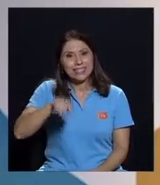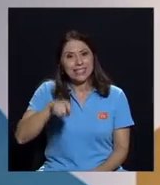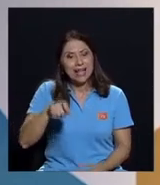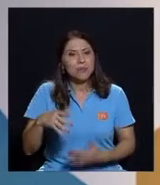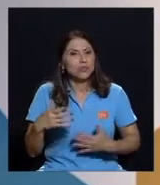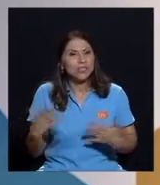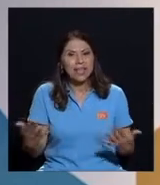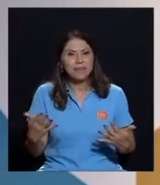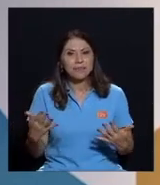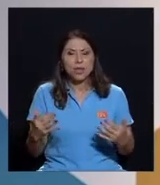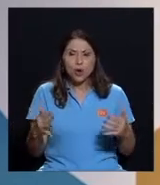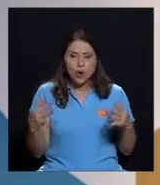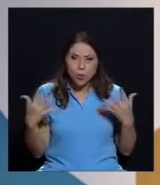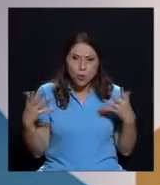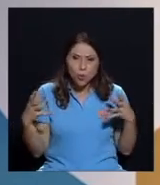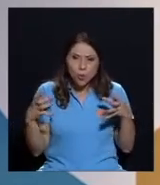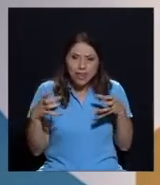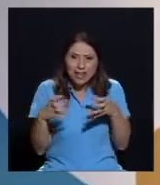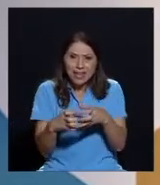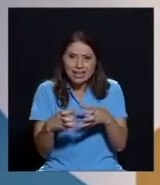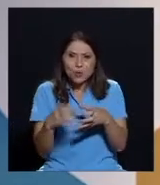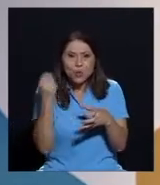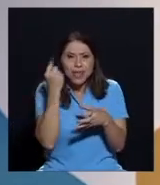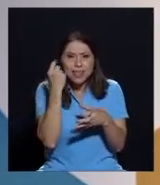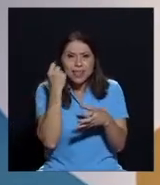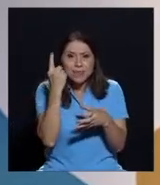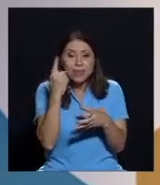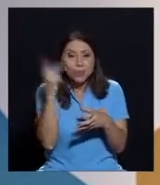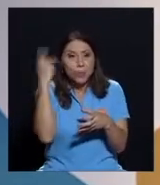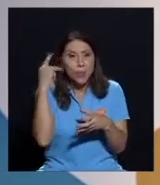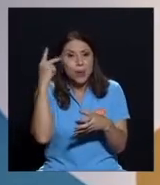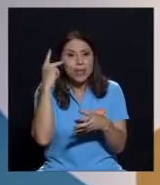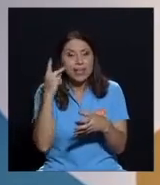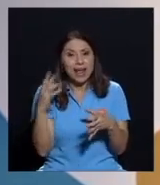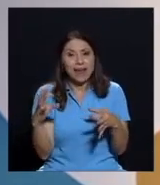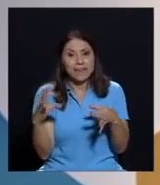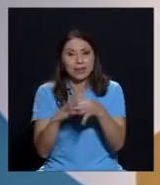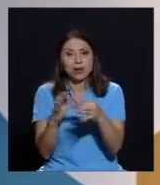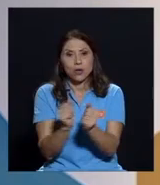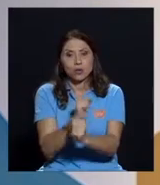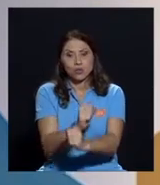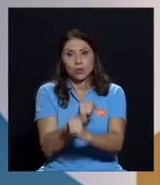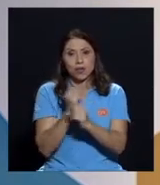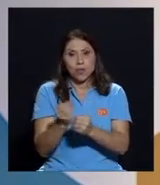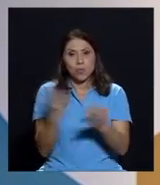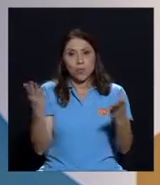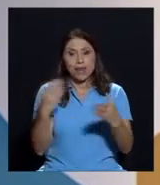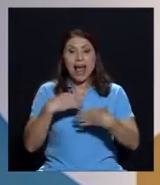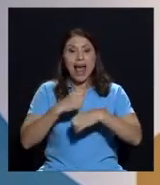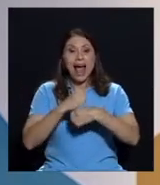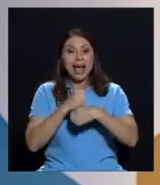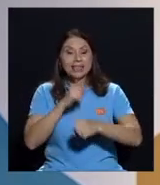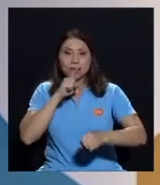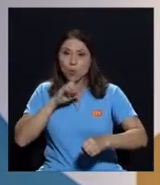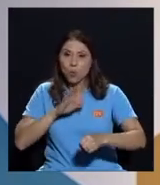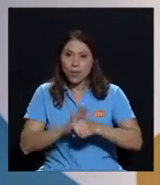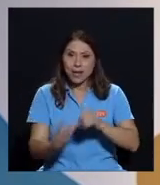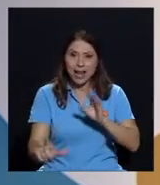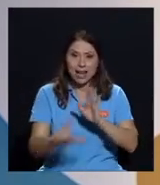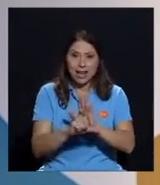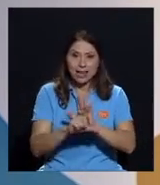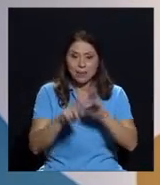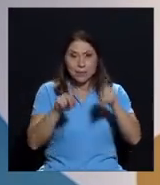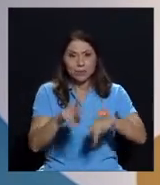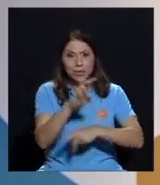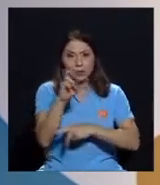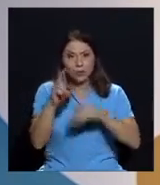entendimiento de que hay una política relacionada con la seguridad pública que hace cumplir la ley que los costarricenses puedan confiar en ella